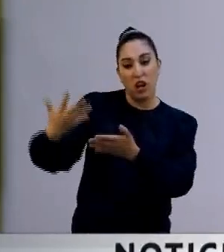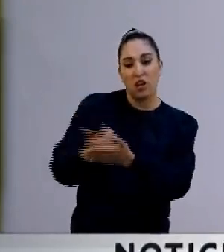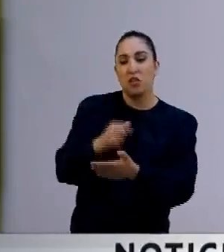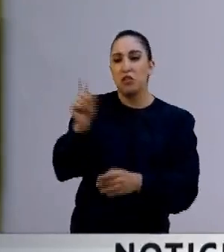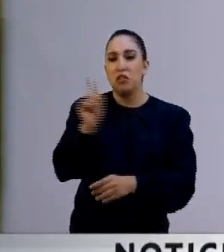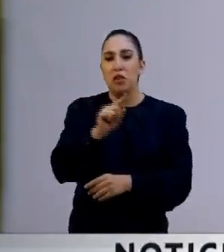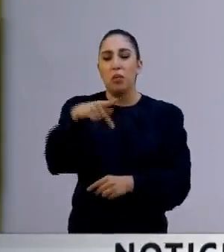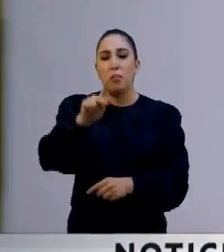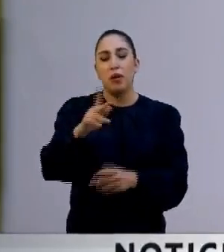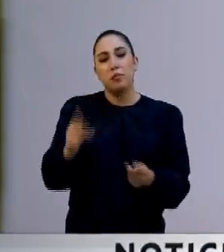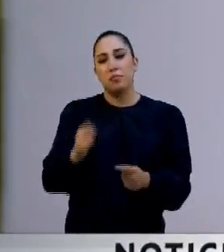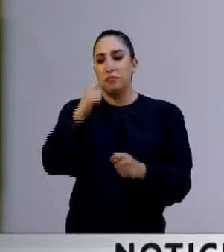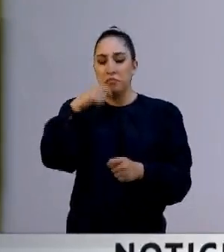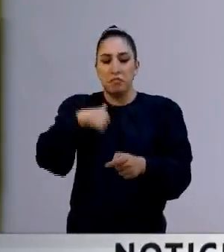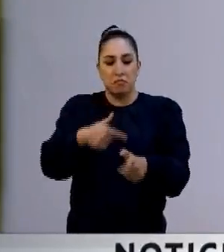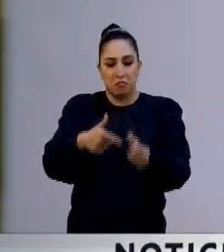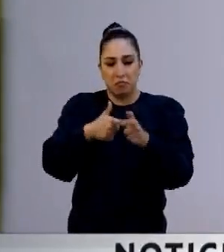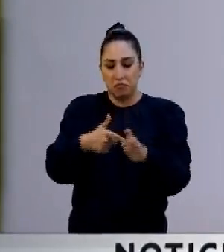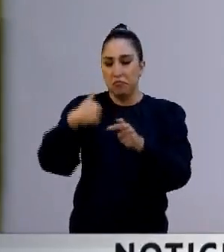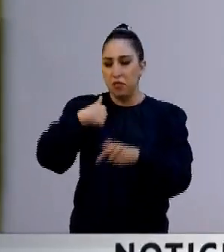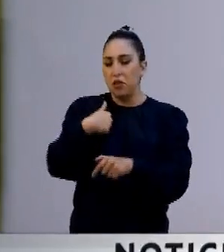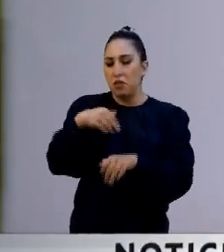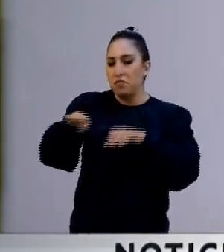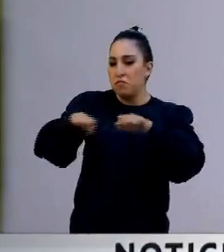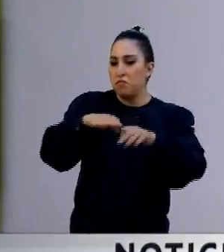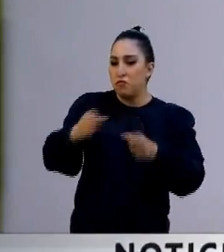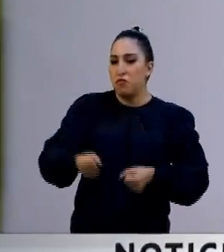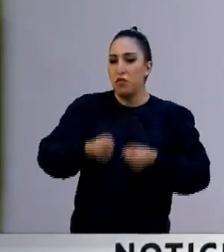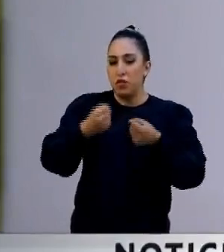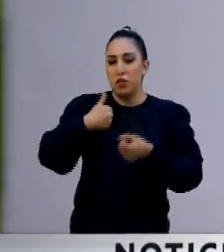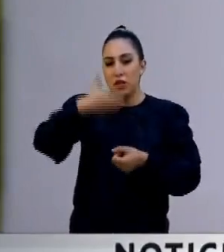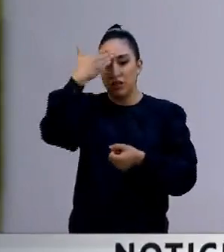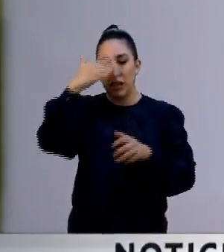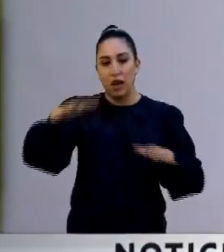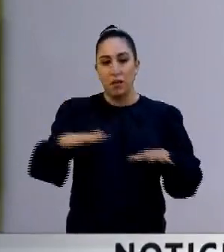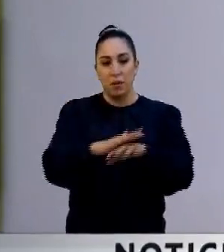estamos muy comprometidos con el deporte, sabemos el impacto tan profundo que tiene en nuestras vidas.